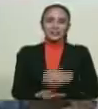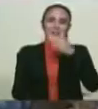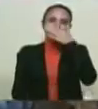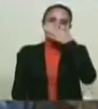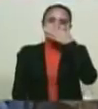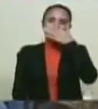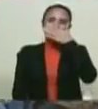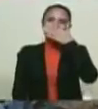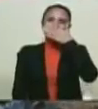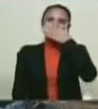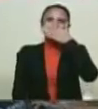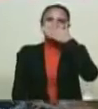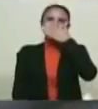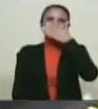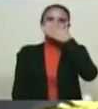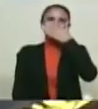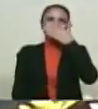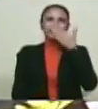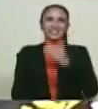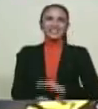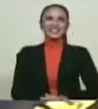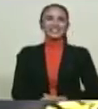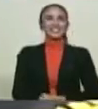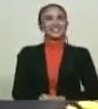Le envío.